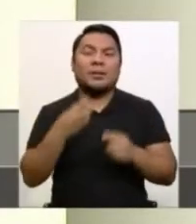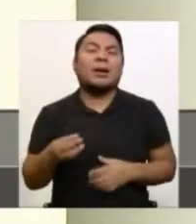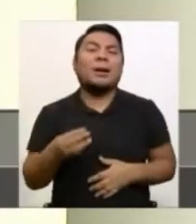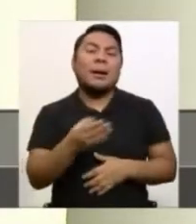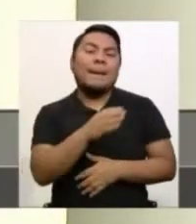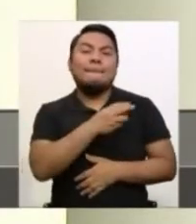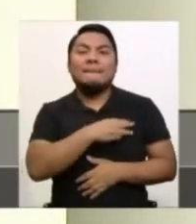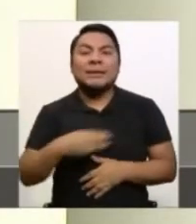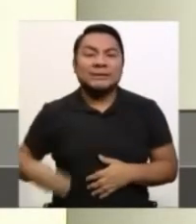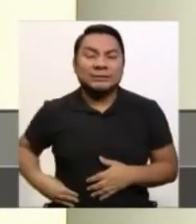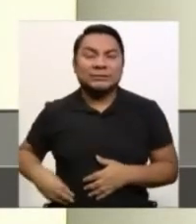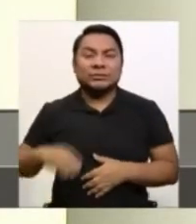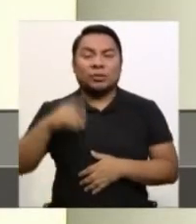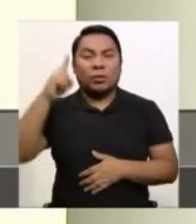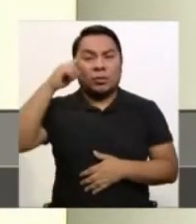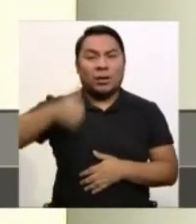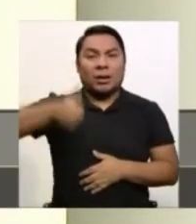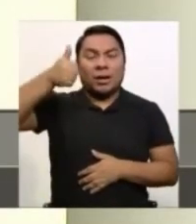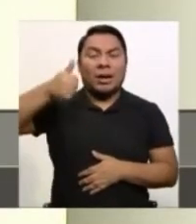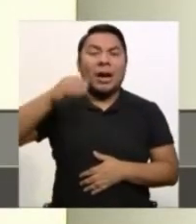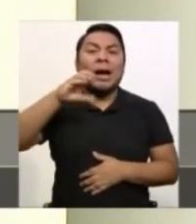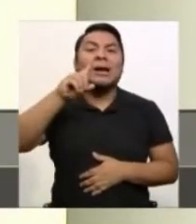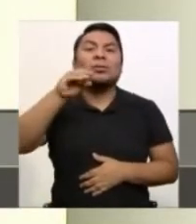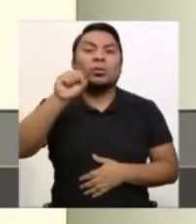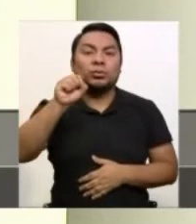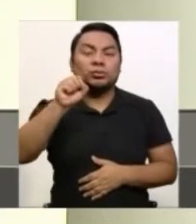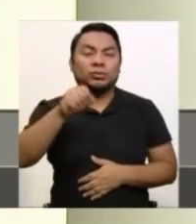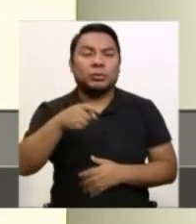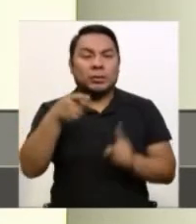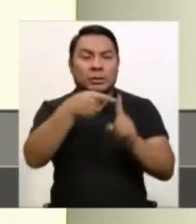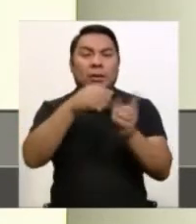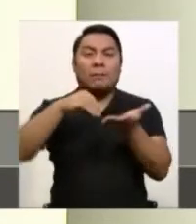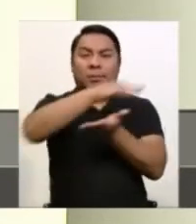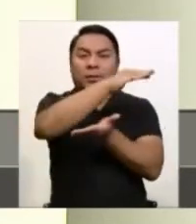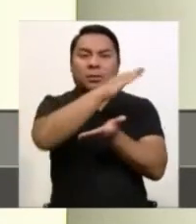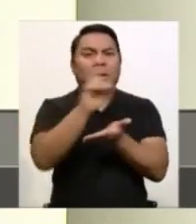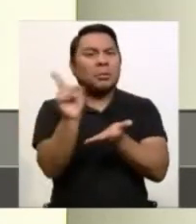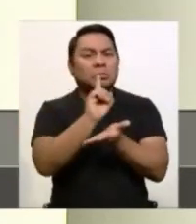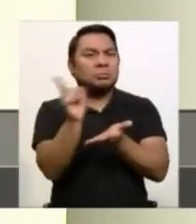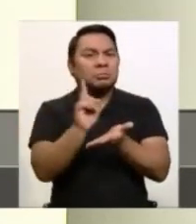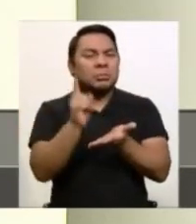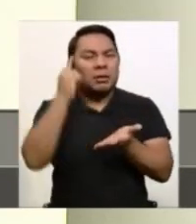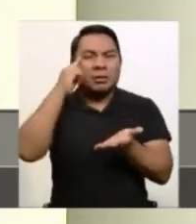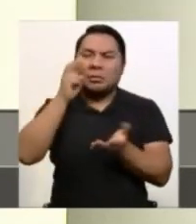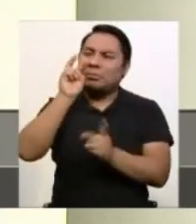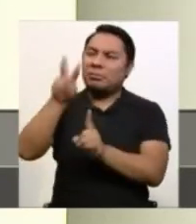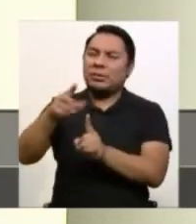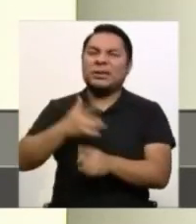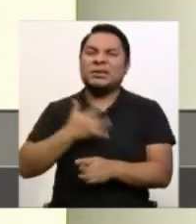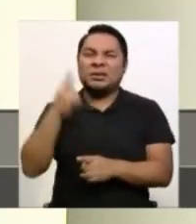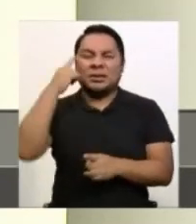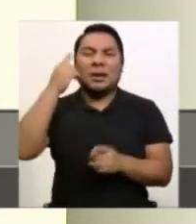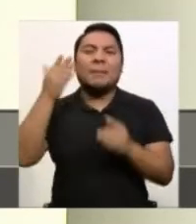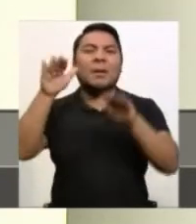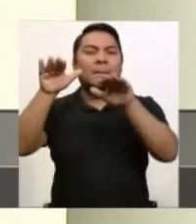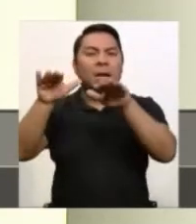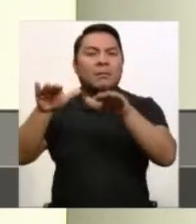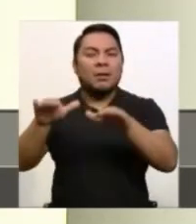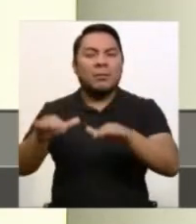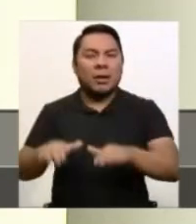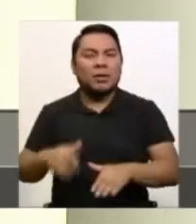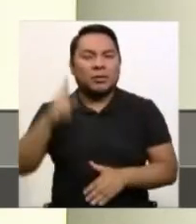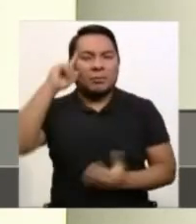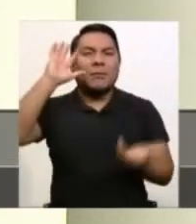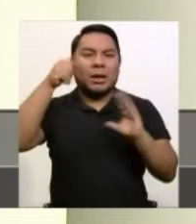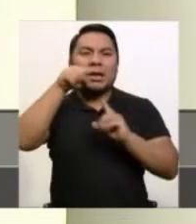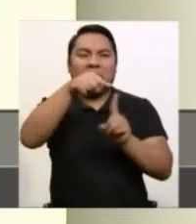parece alejarse, y es que los ánimos respecto a esta posibilidad han ido disminuyendo aquí en el Congreso de la República. A lo largo del